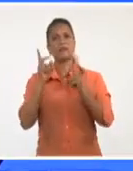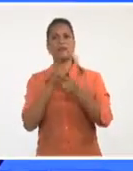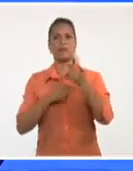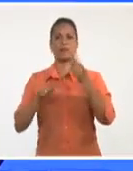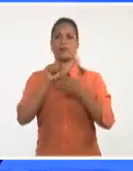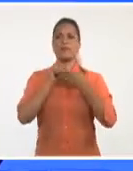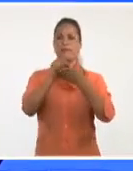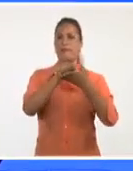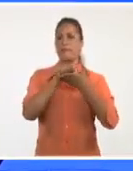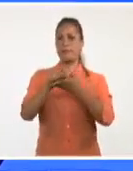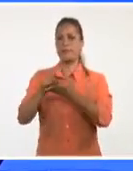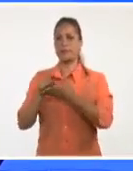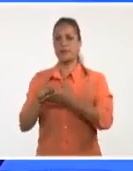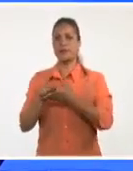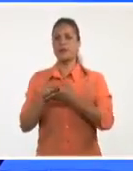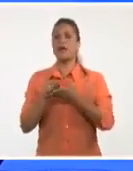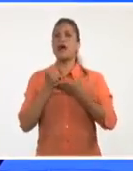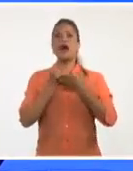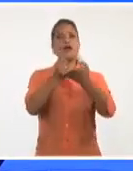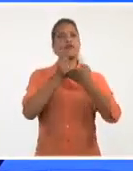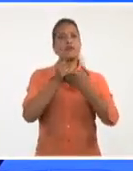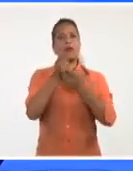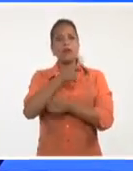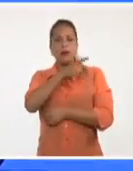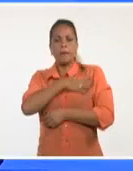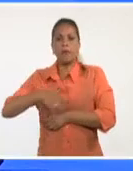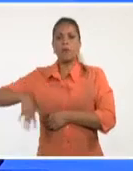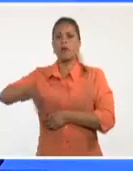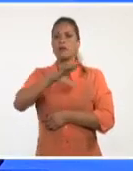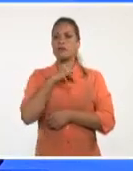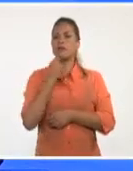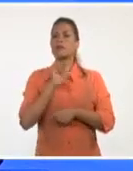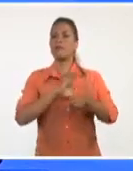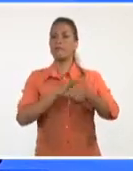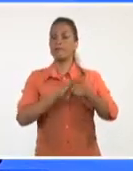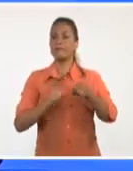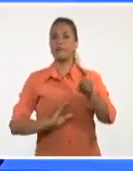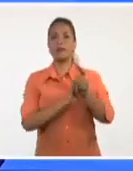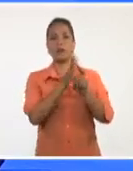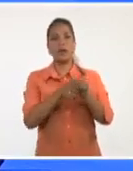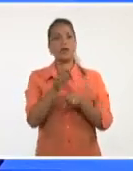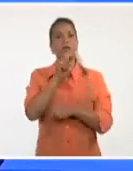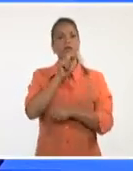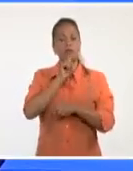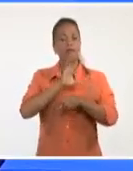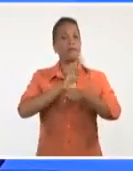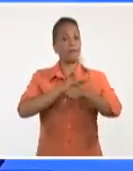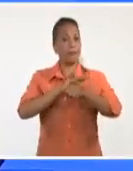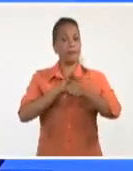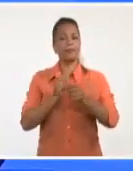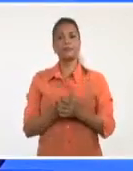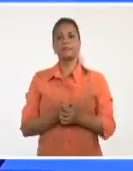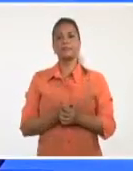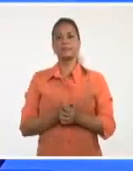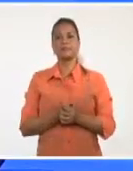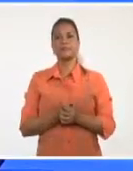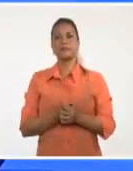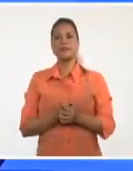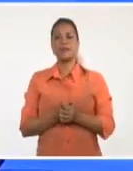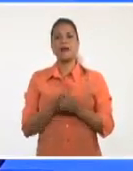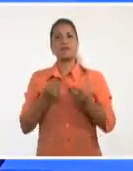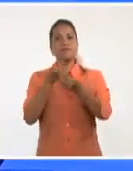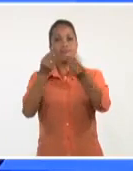servicios, atender a toda su población contagiada y sospechosa de la COVID-19, habilitar en tiempo